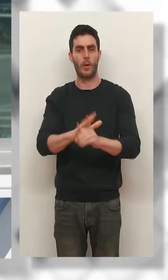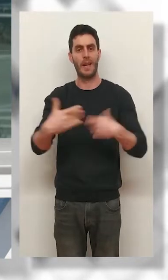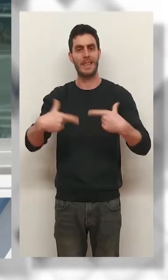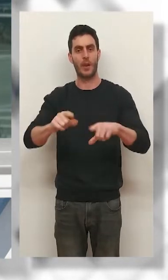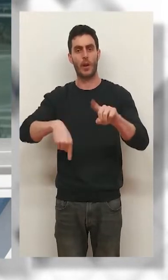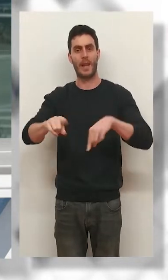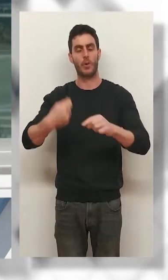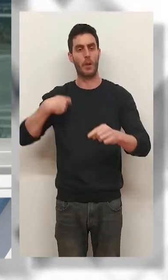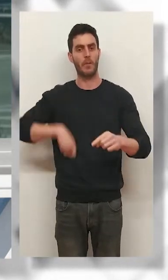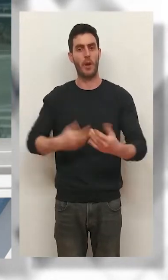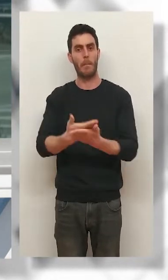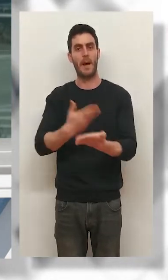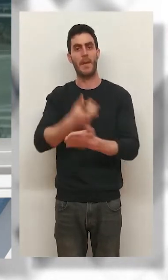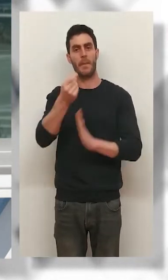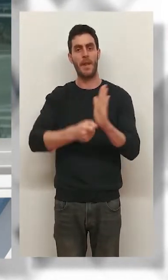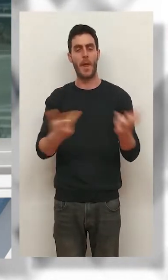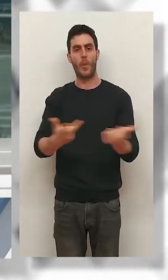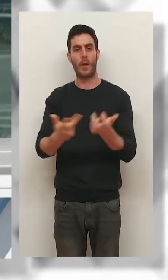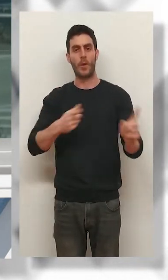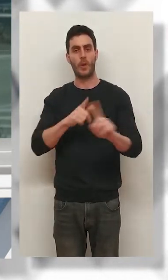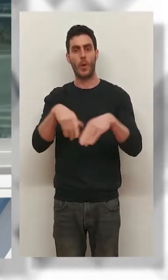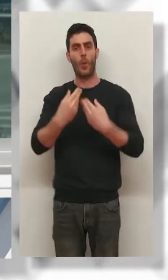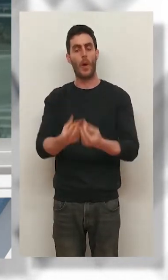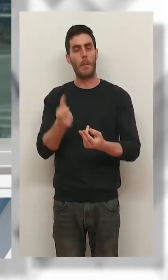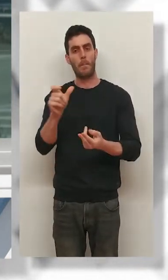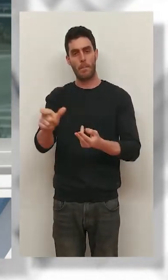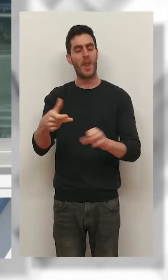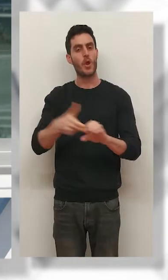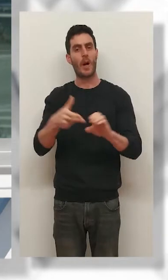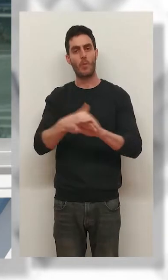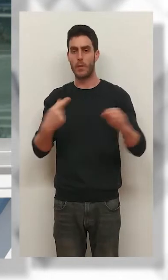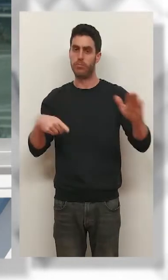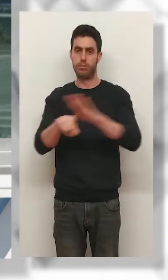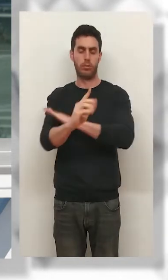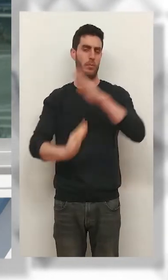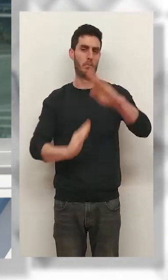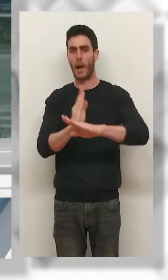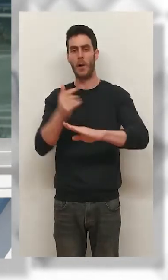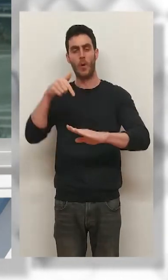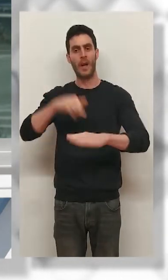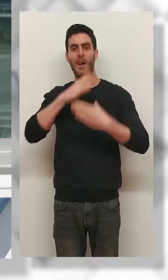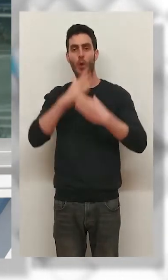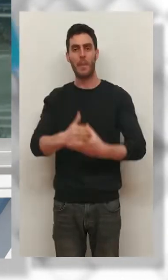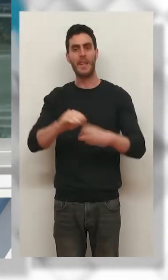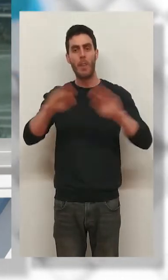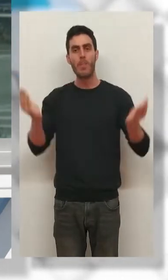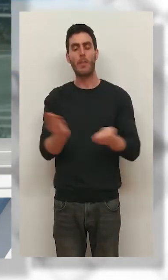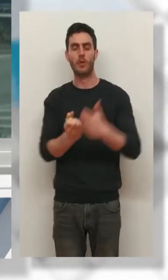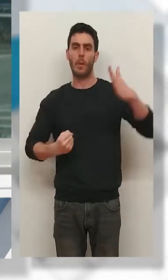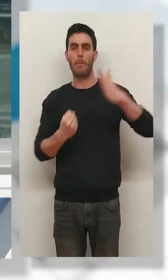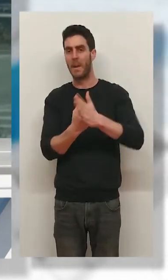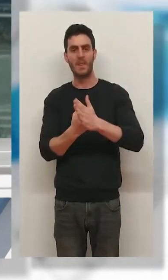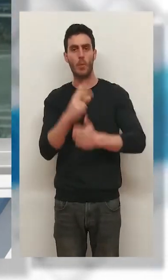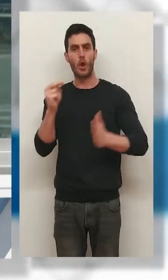transporte profesional vuelve a reclamar medidas urgentes para controlar el alza en los precios de los carburantes. Hoy, llenar el depósito de un camión